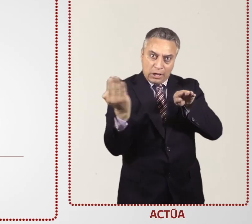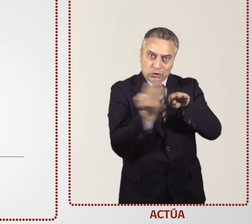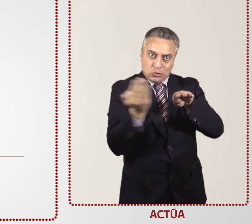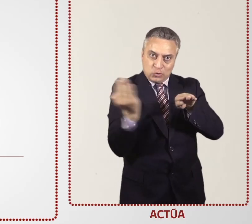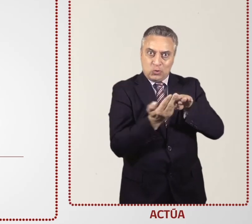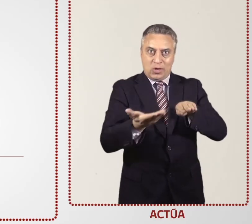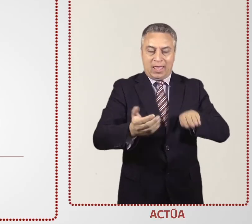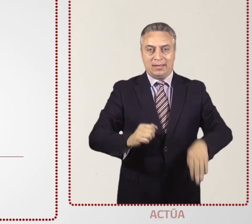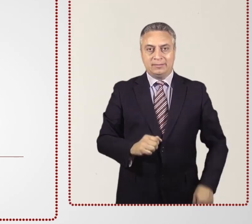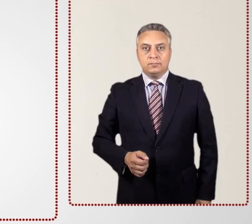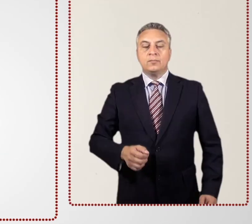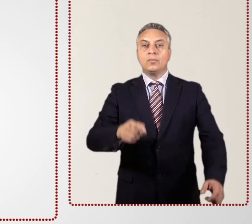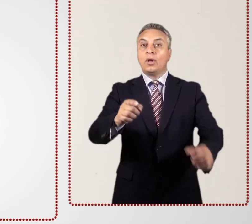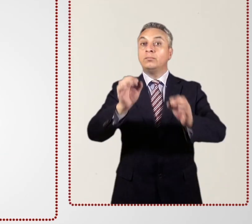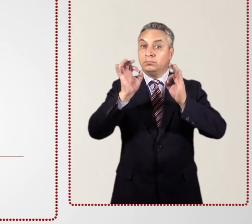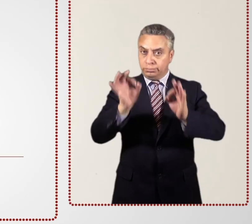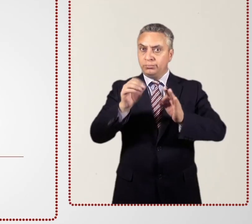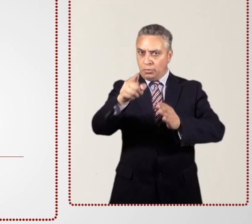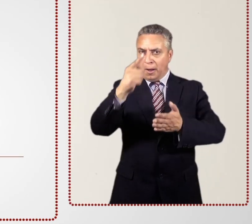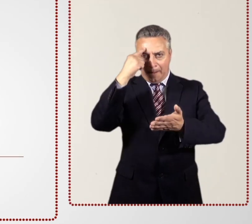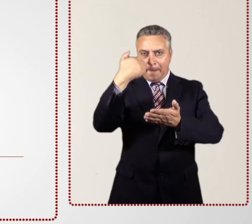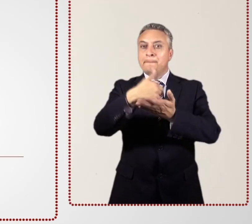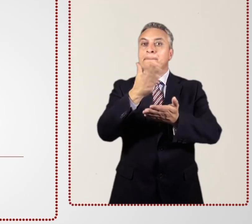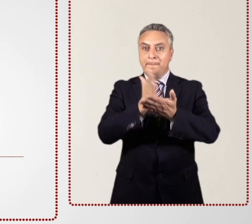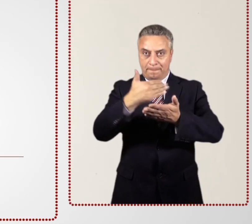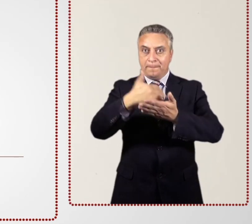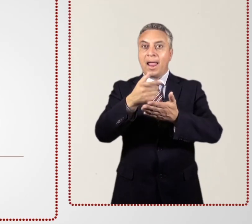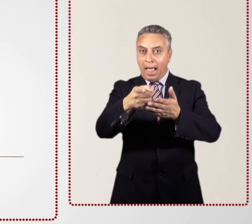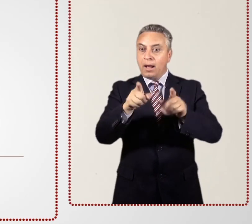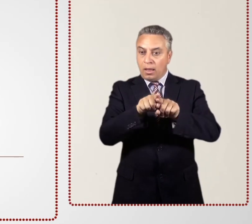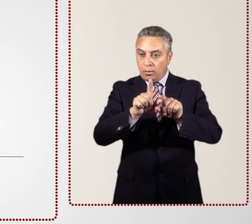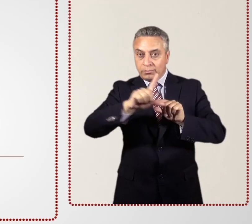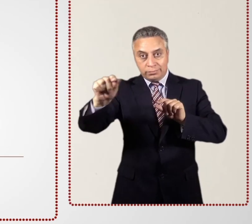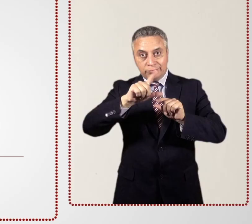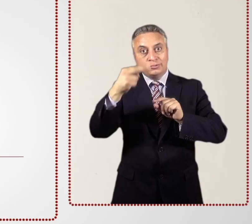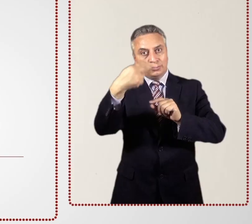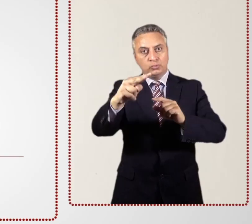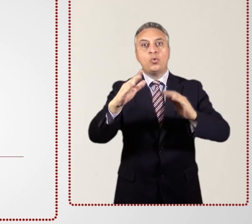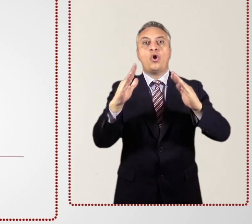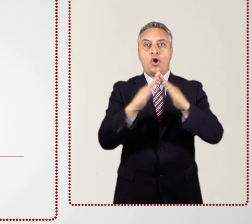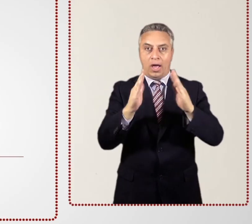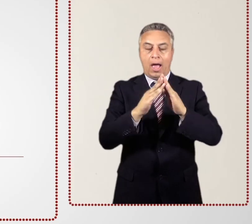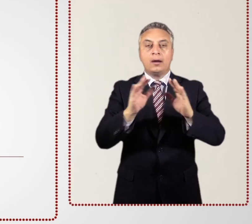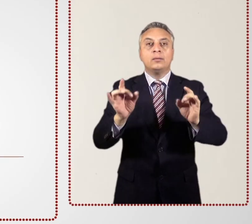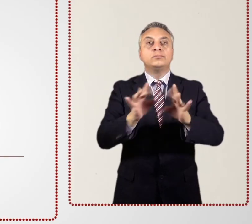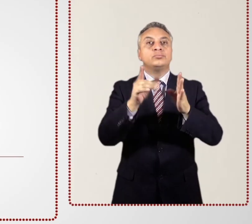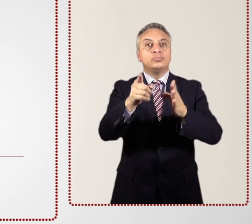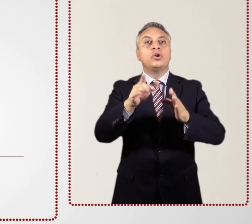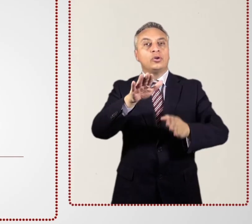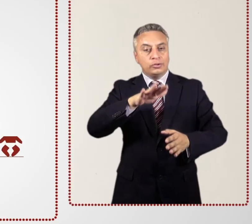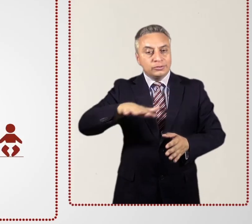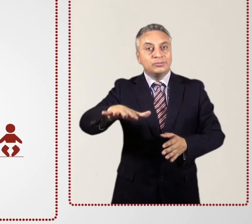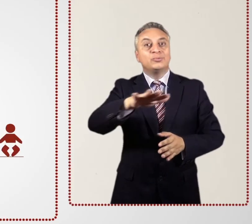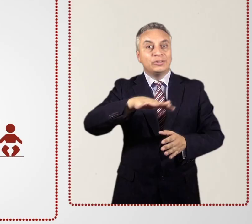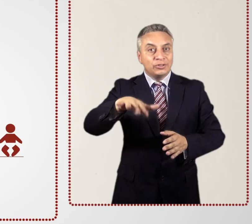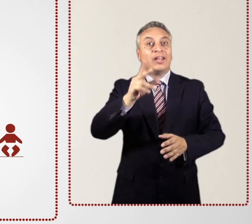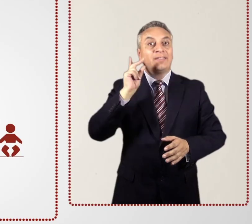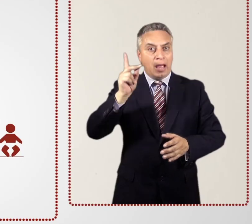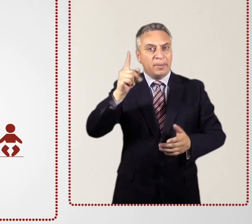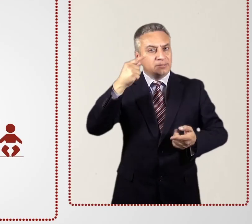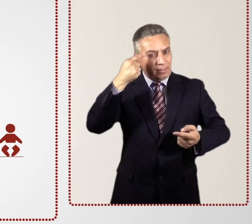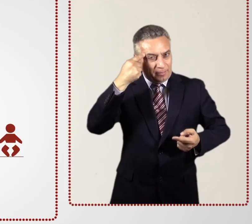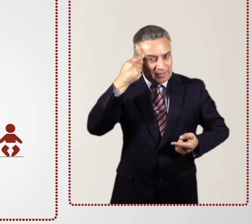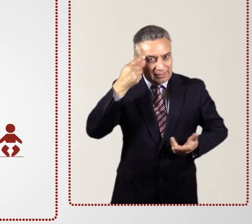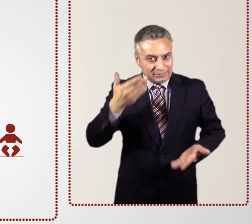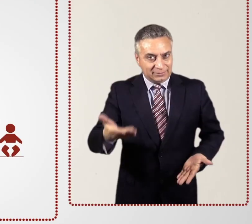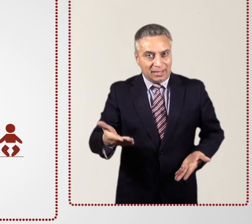elemento en la estructura. Establece un plan de evacuación en tu hogar, considerando las necesidades de las personas en